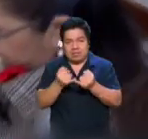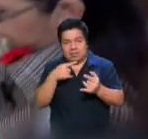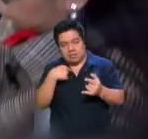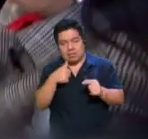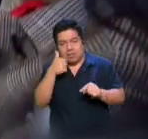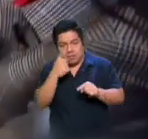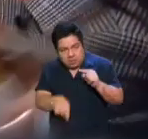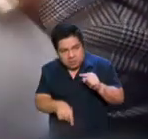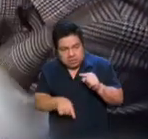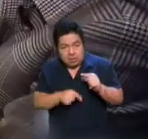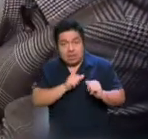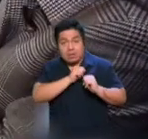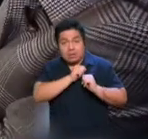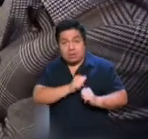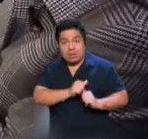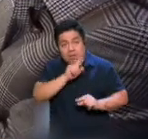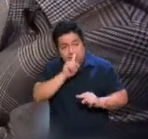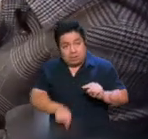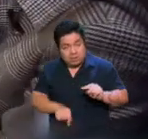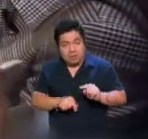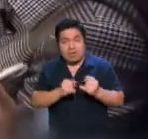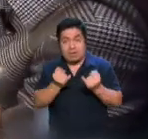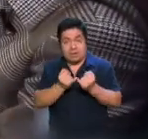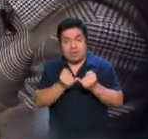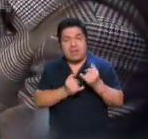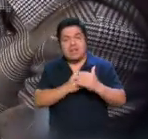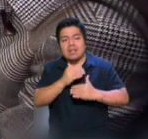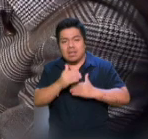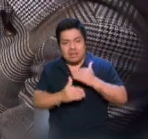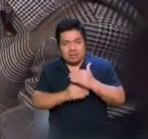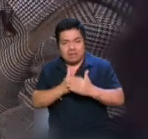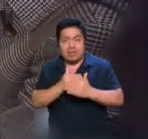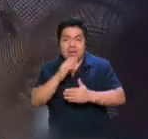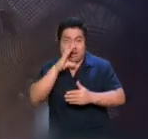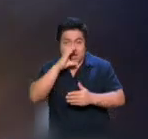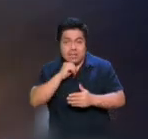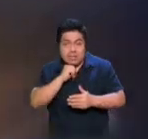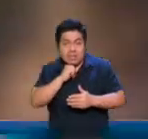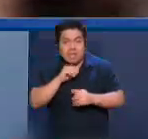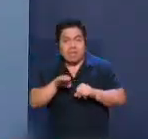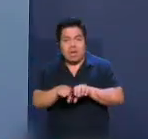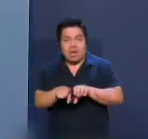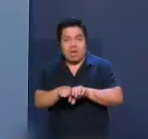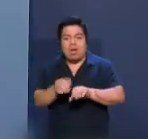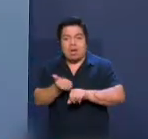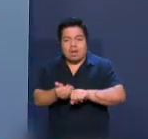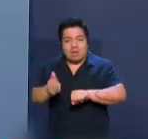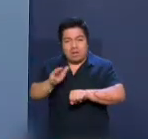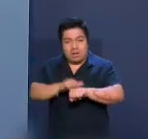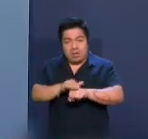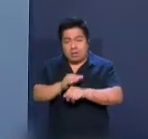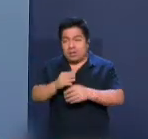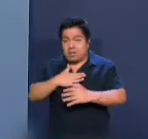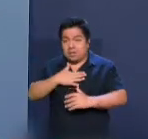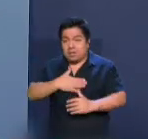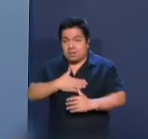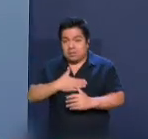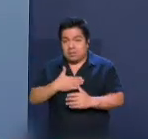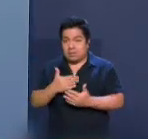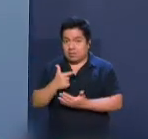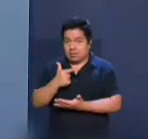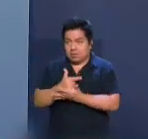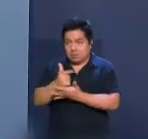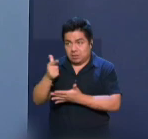que ameritaría la destitución y el sometimiento a un proceso por delitos contra la administración de la justicia. Y es muy grave, lo que